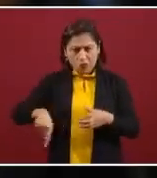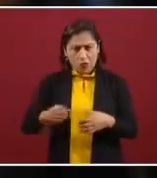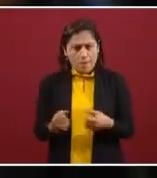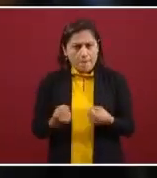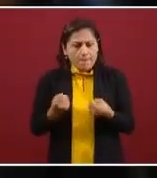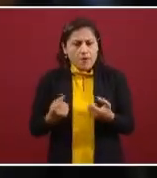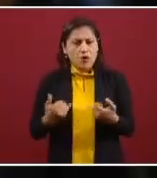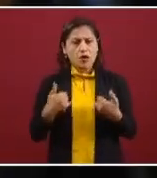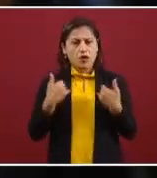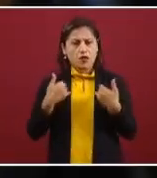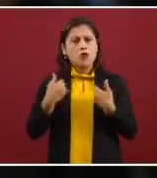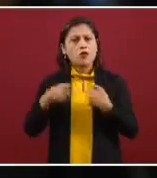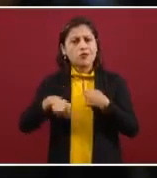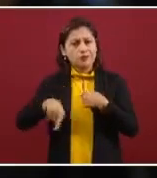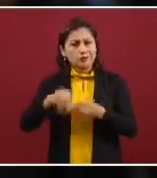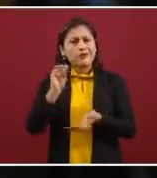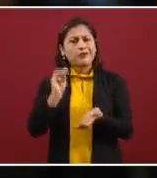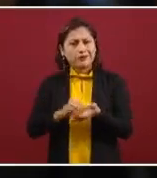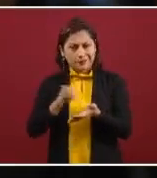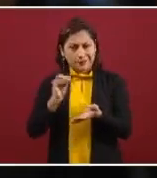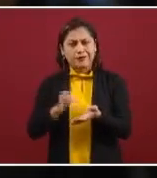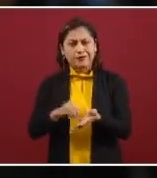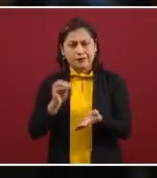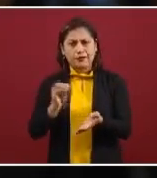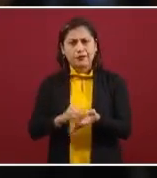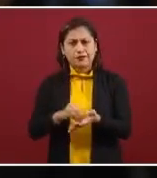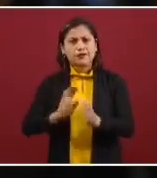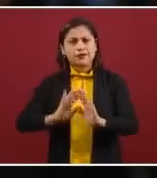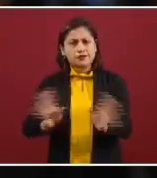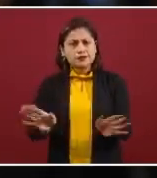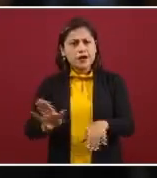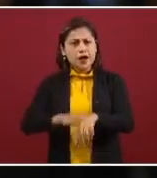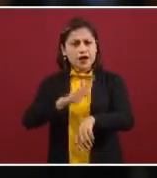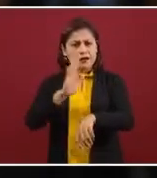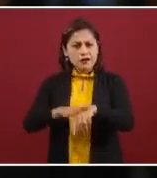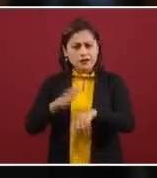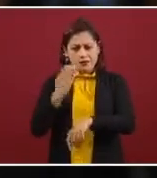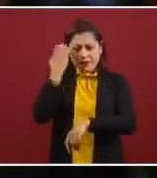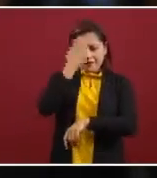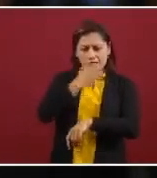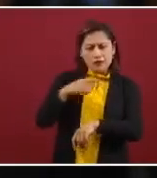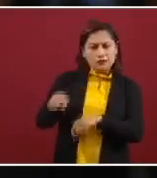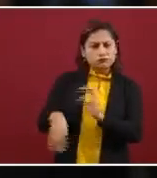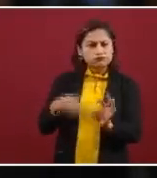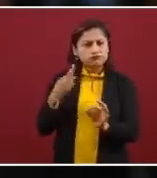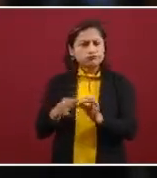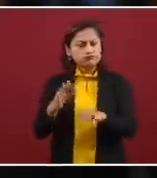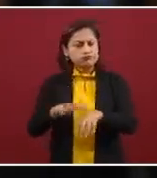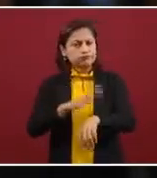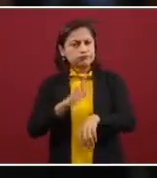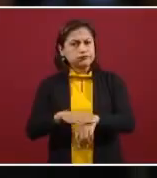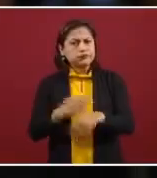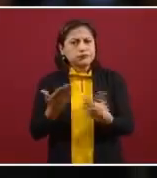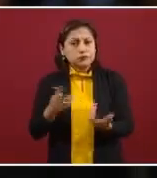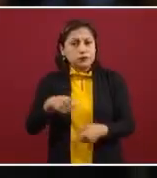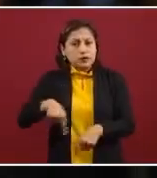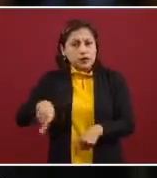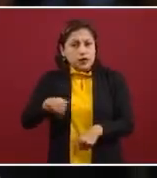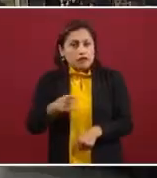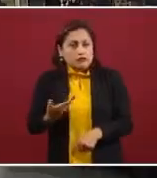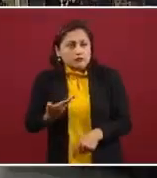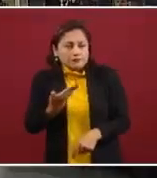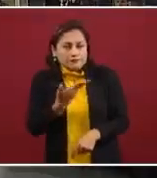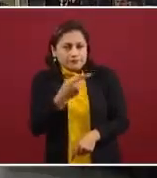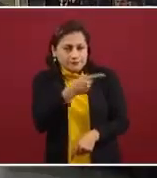fuerza que ya fue evaluada y que tiene calificación aprobatoria, que si estarían dispuestos a darles la